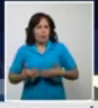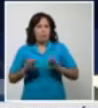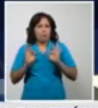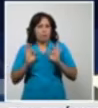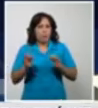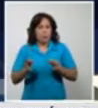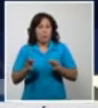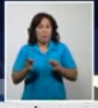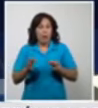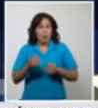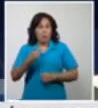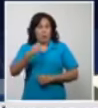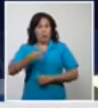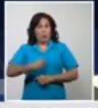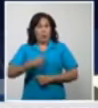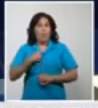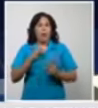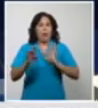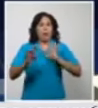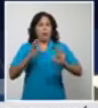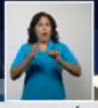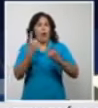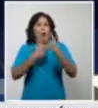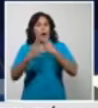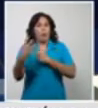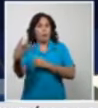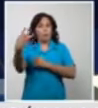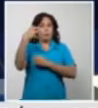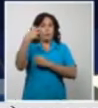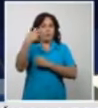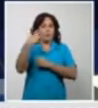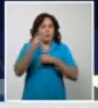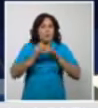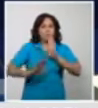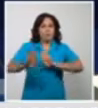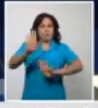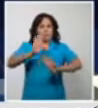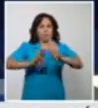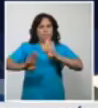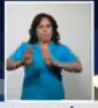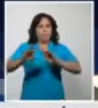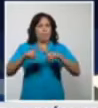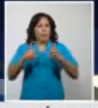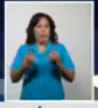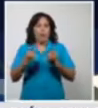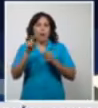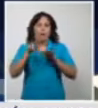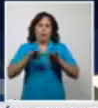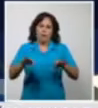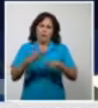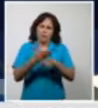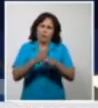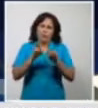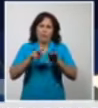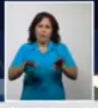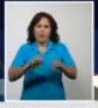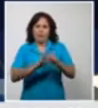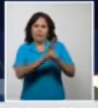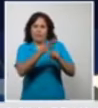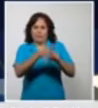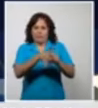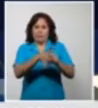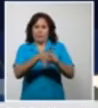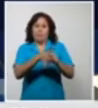la persona para protegerse de algo que me está agrediendo. En este caso, el virus SARS-CoV-2.